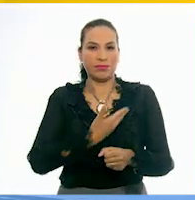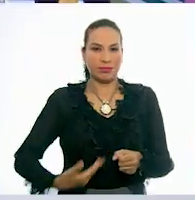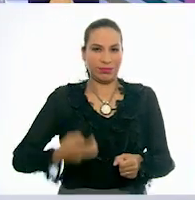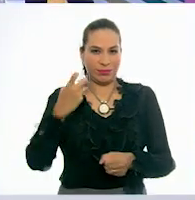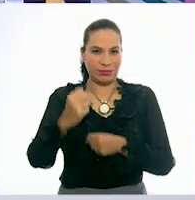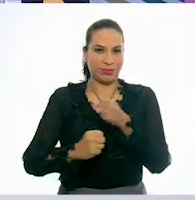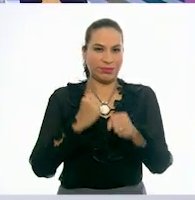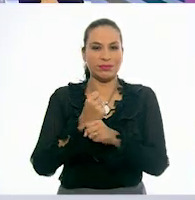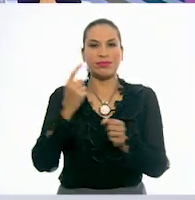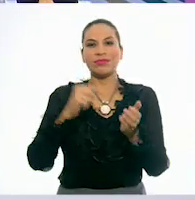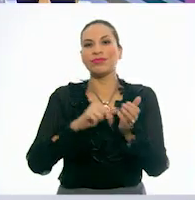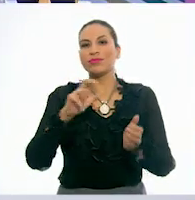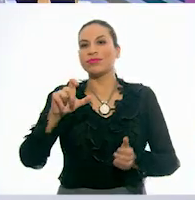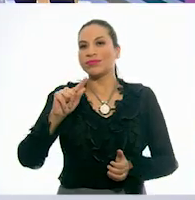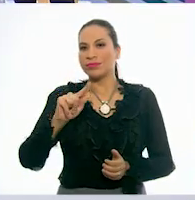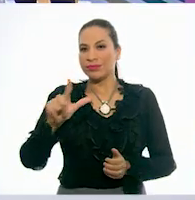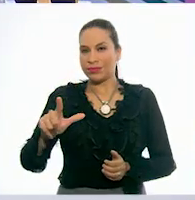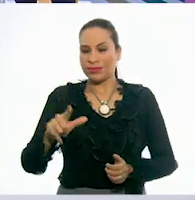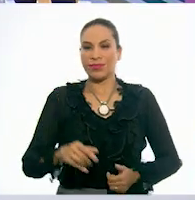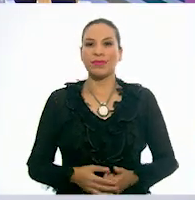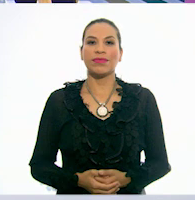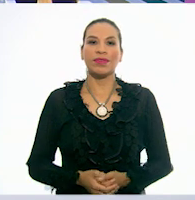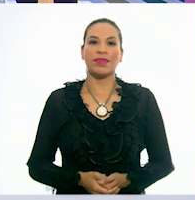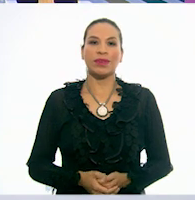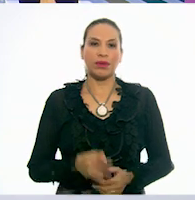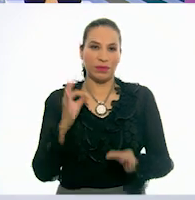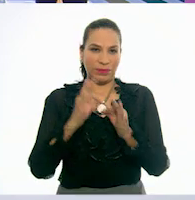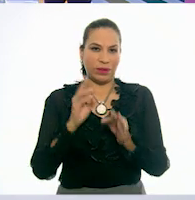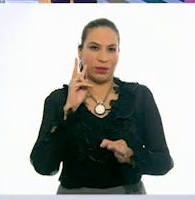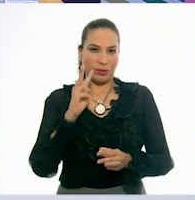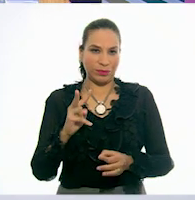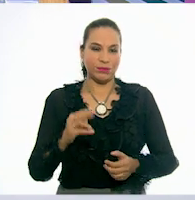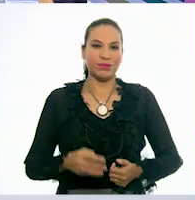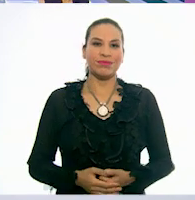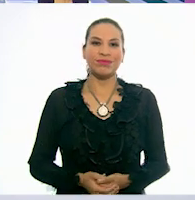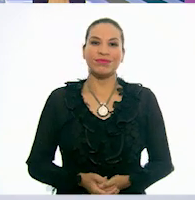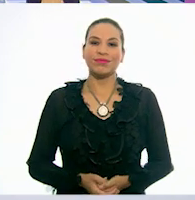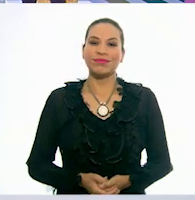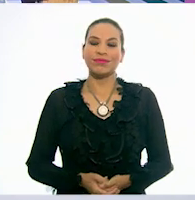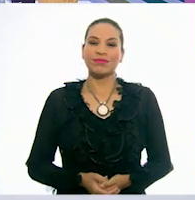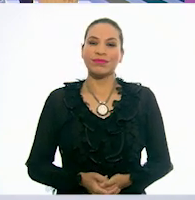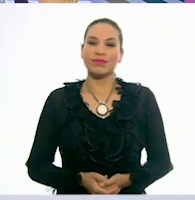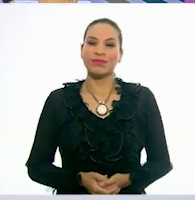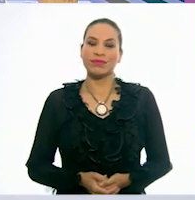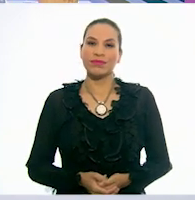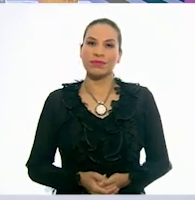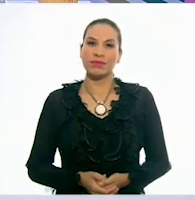año, 1877. Perfecto, voy para allá.